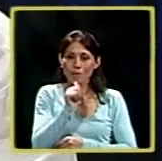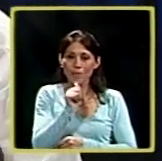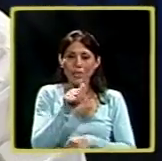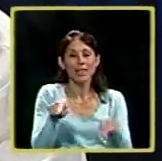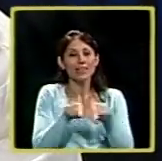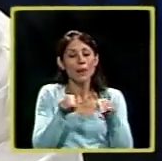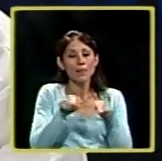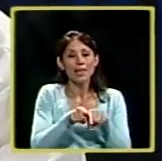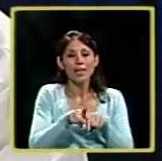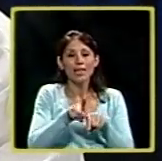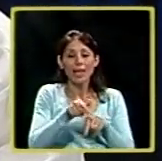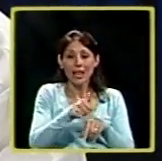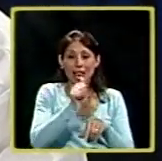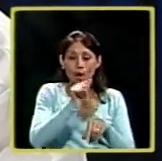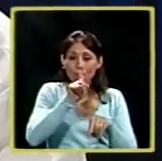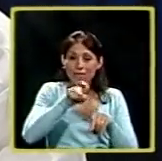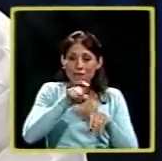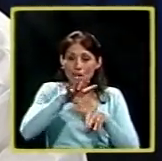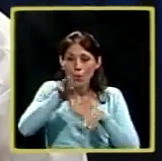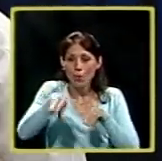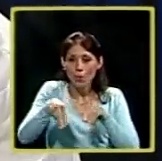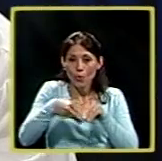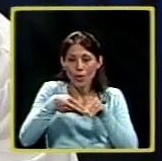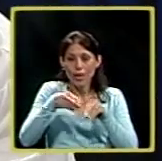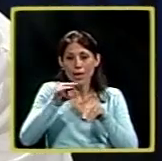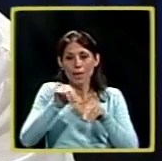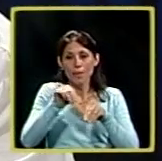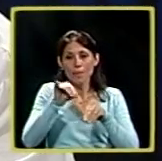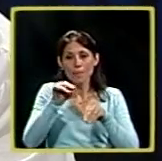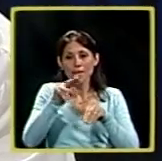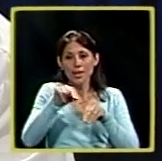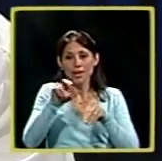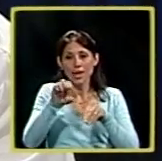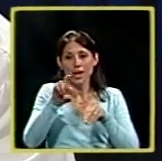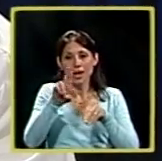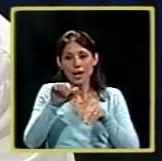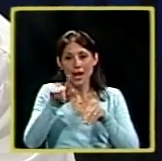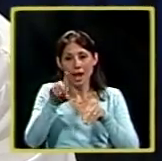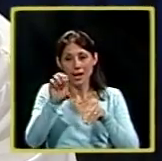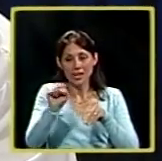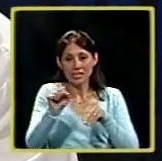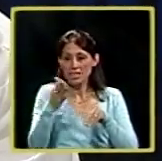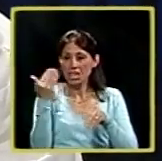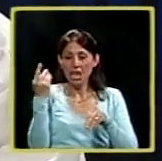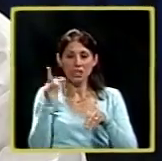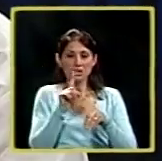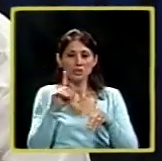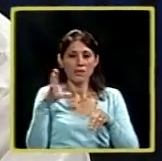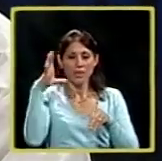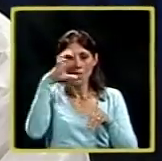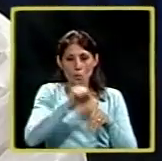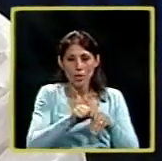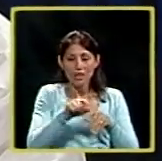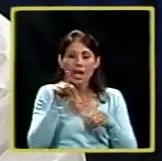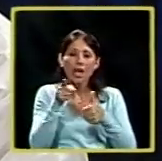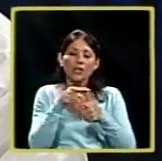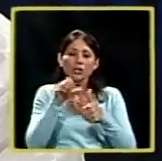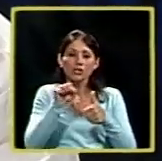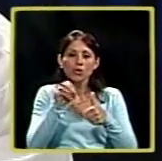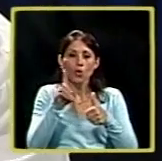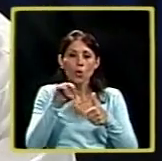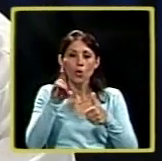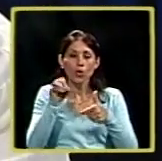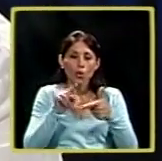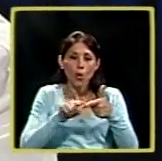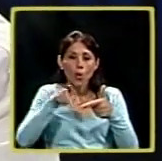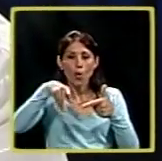tener una serie de elementos minerales que no habían sido tomados en cuenta antes, en donde estaba el sodio, el